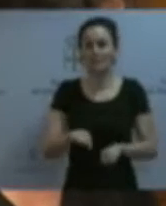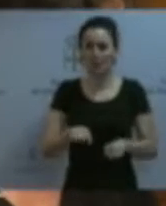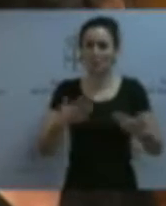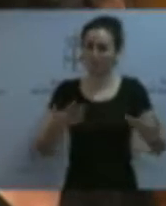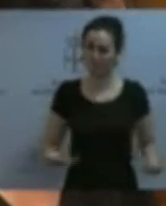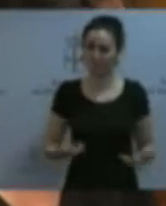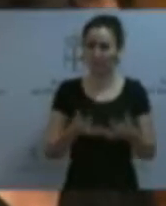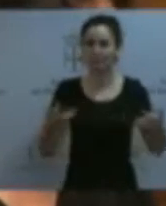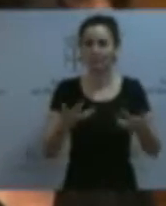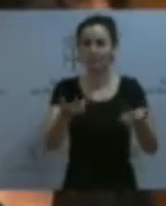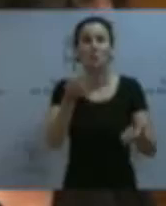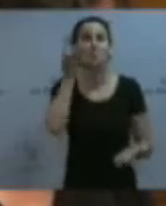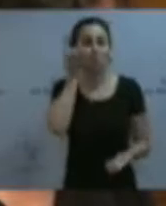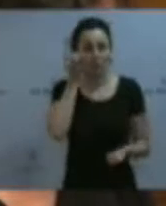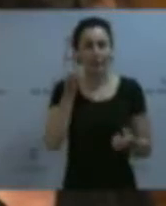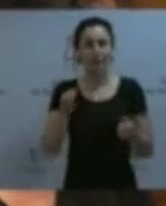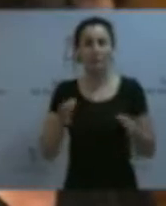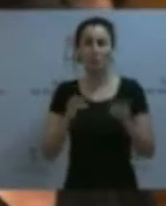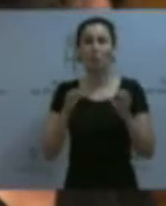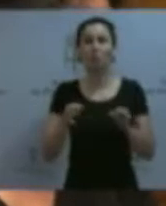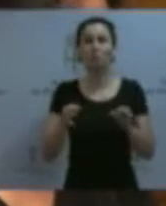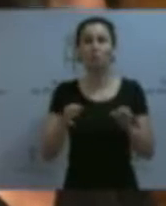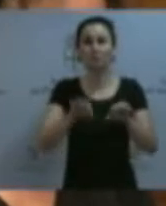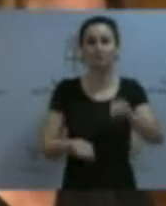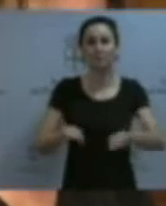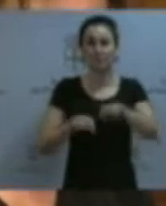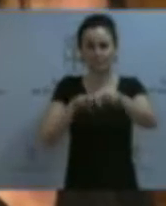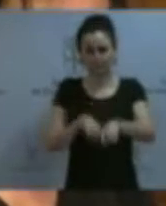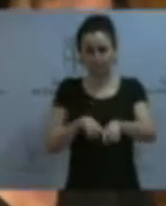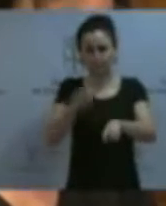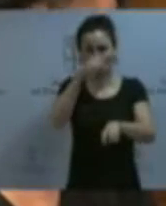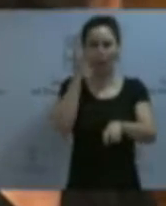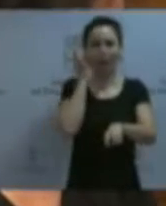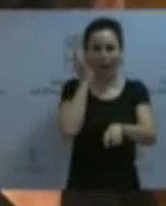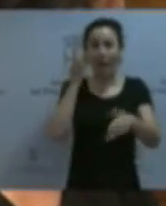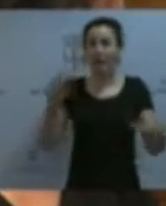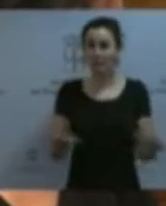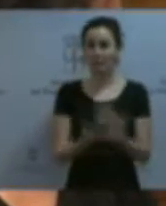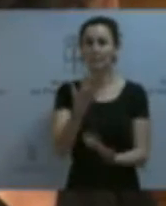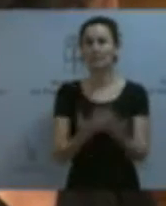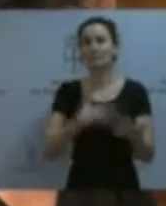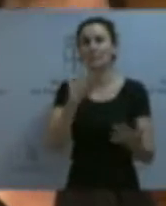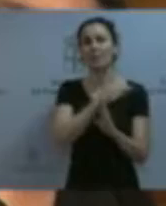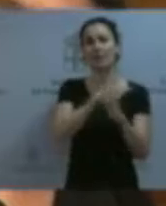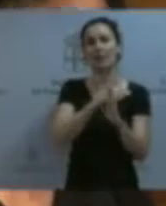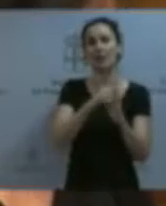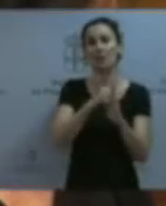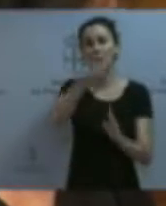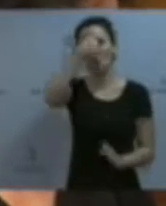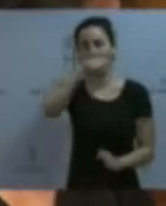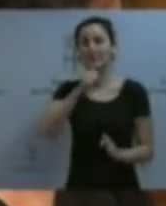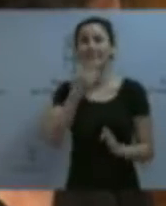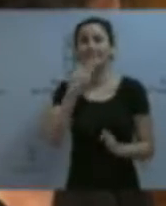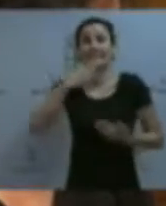participación de mujeres en embarcaciones dobles mixtas. Las mujeres podrán competir en embarcaciones mixtas en categorías de hombres, siempre que no compitan